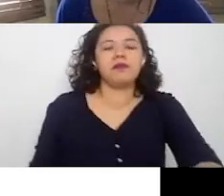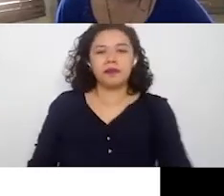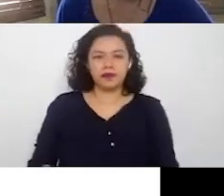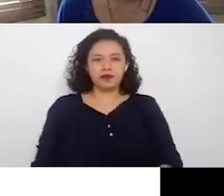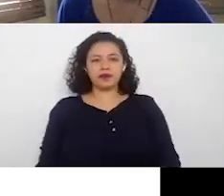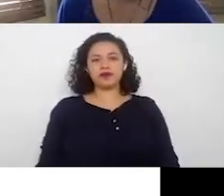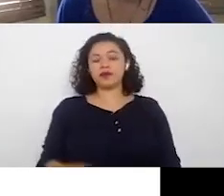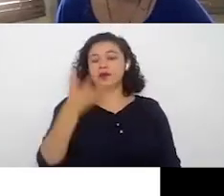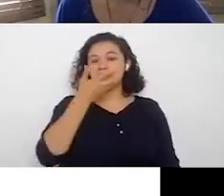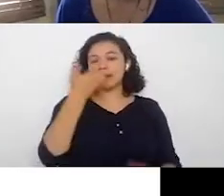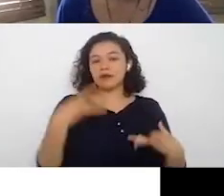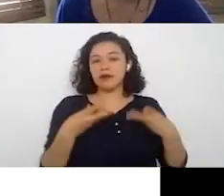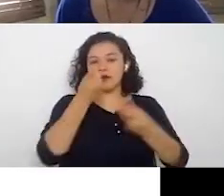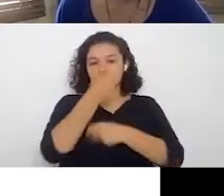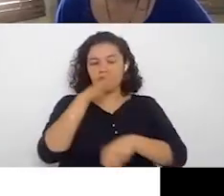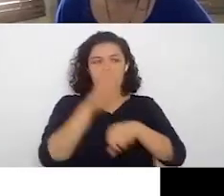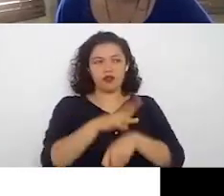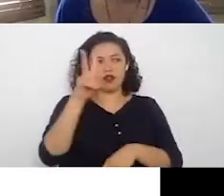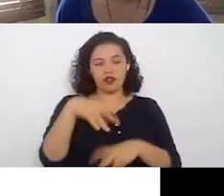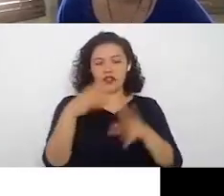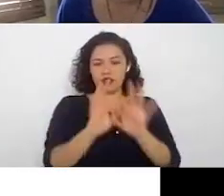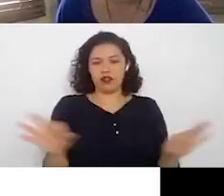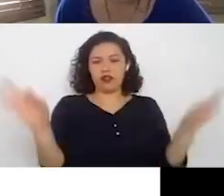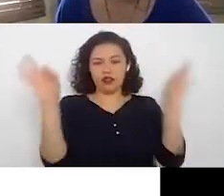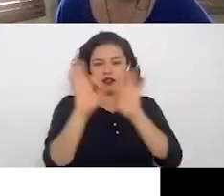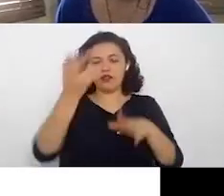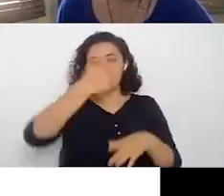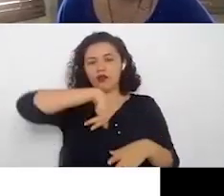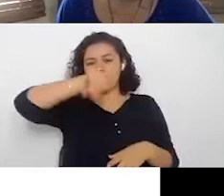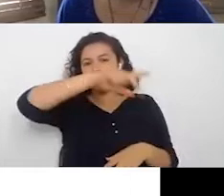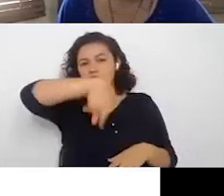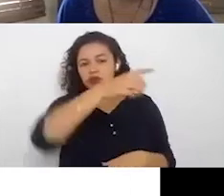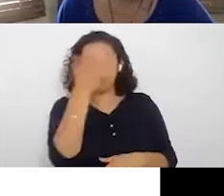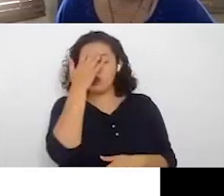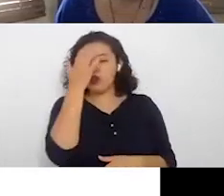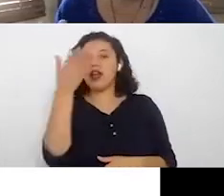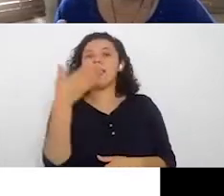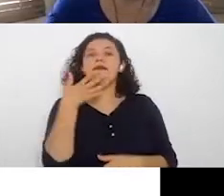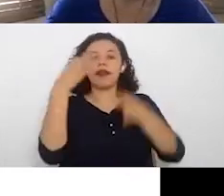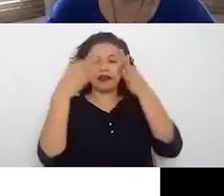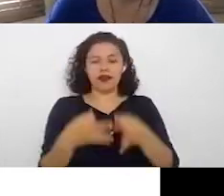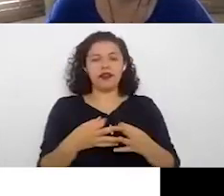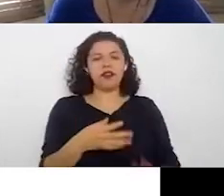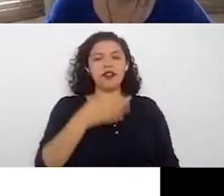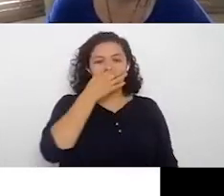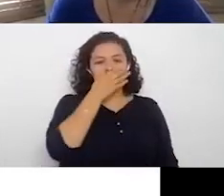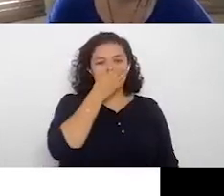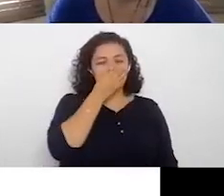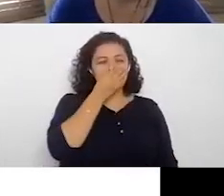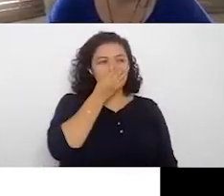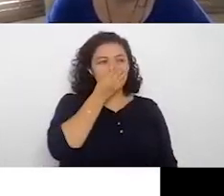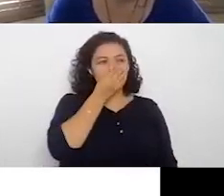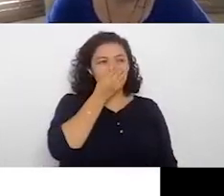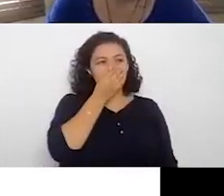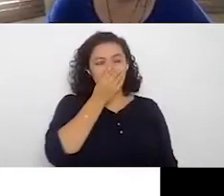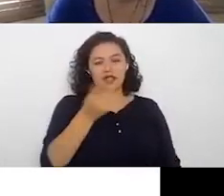bien importante que lo puedan clasificar correctamente. ¿Hasta aquí alguna